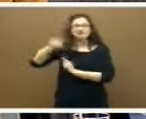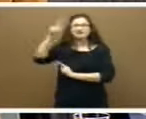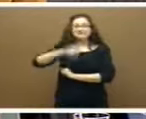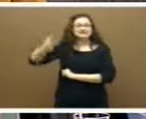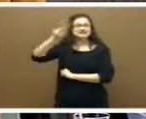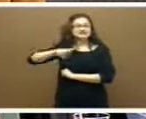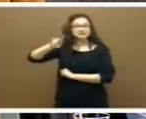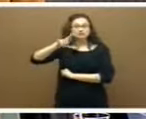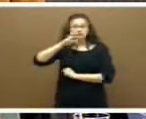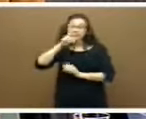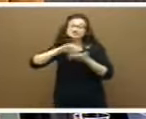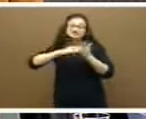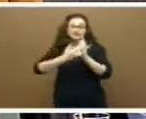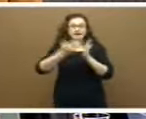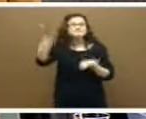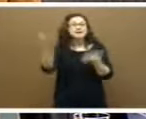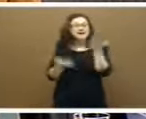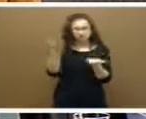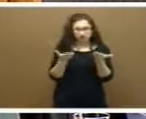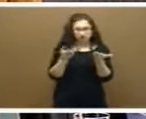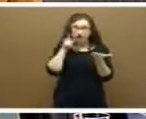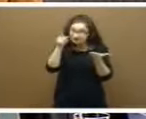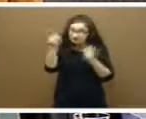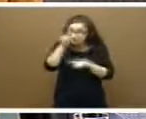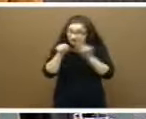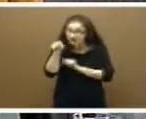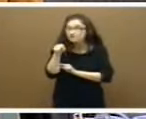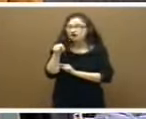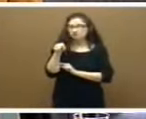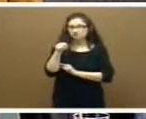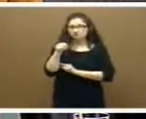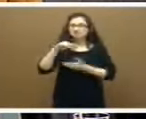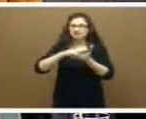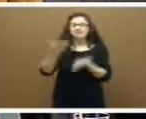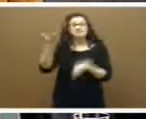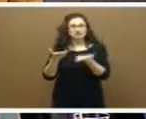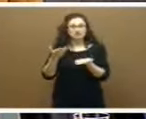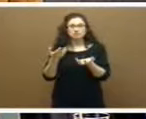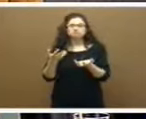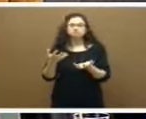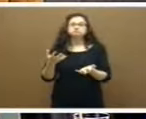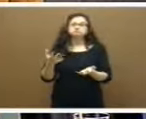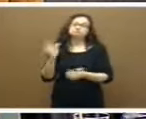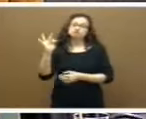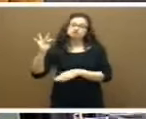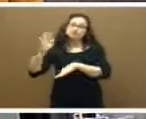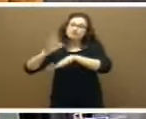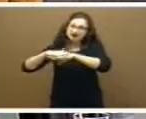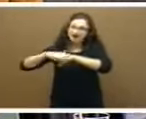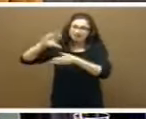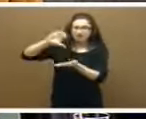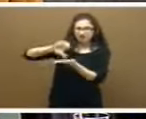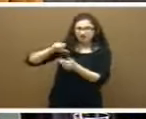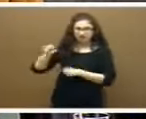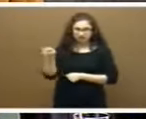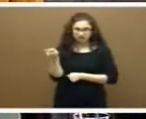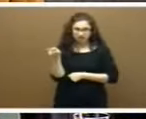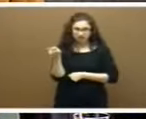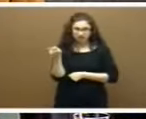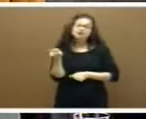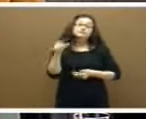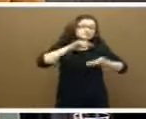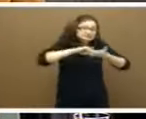de baremación, y ese es uno de los problemas, les beneficia. En el sistema de baremación, en el proceso de